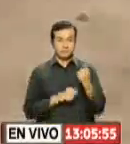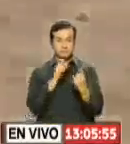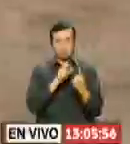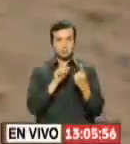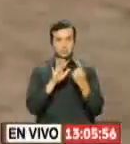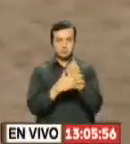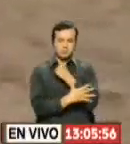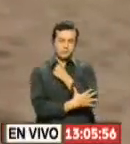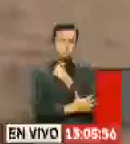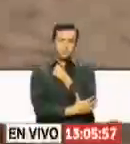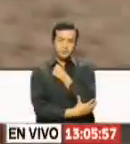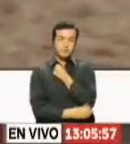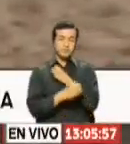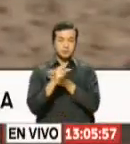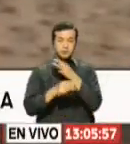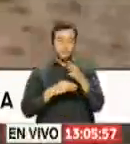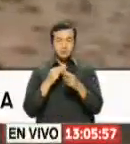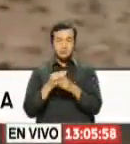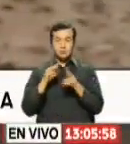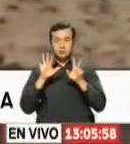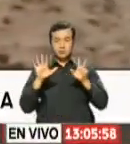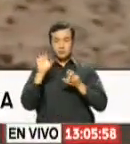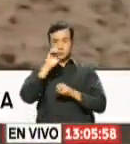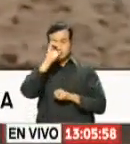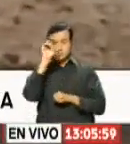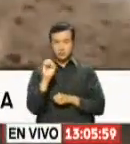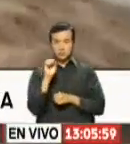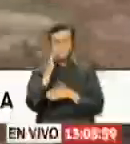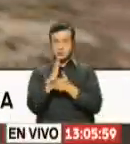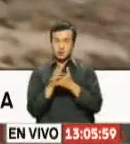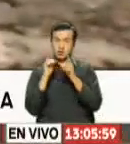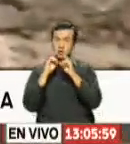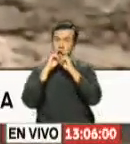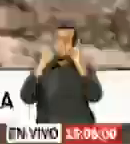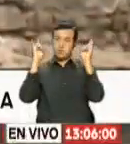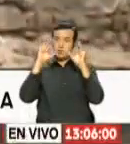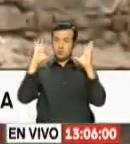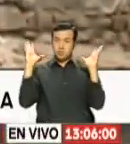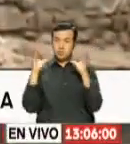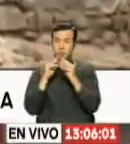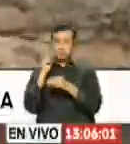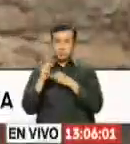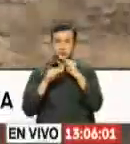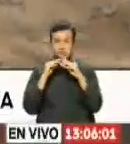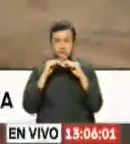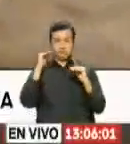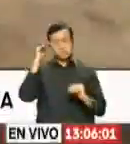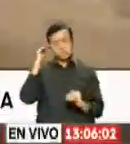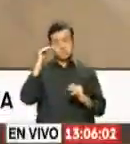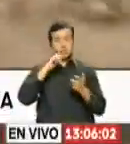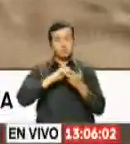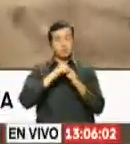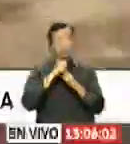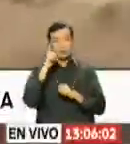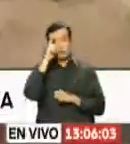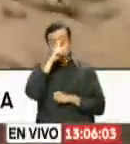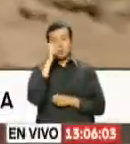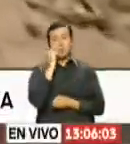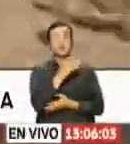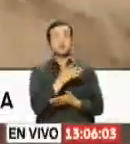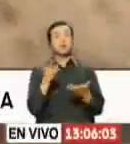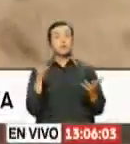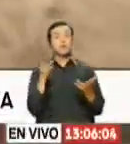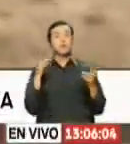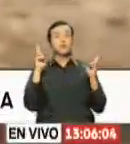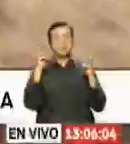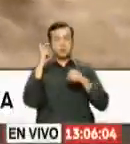en situación de pobreza en el mundo y el 8% concentran la mitad de la riqueza del planeta. Desigualdad que tiene graves consecuencias, según se dio a conocer en el